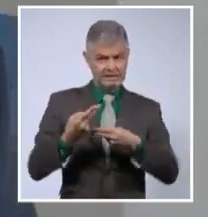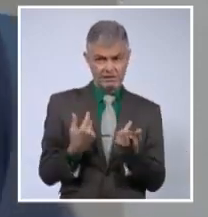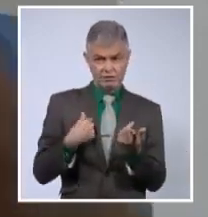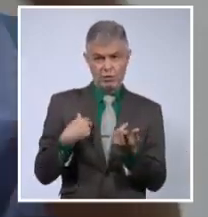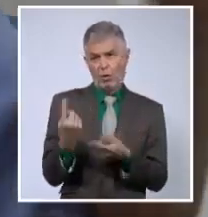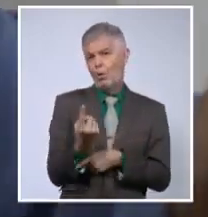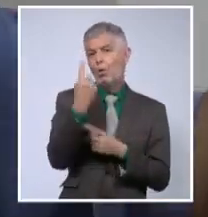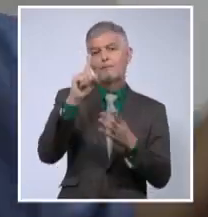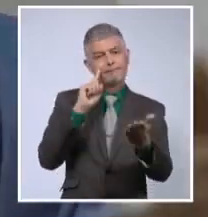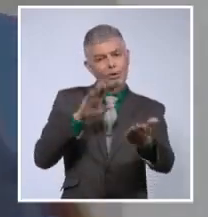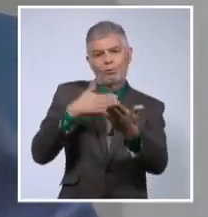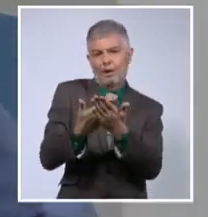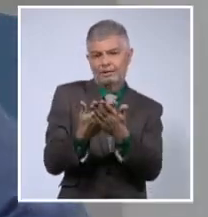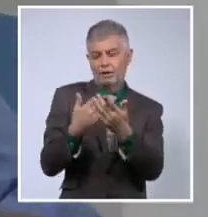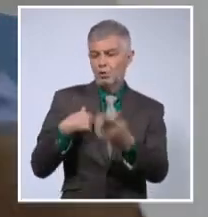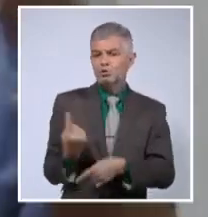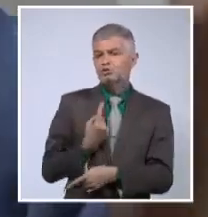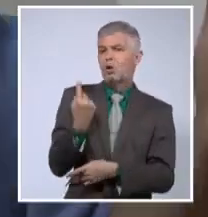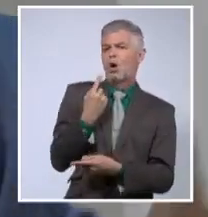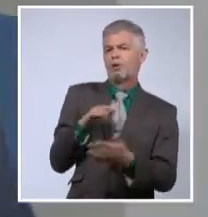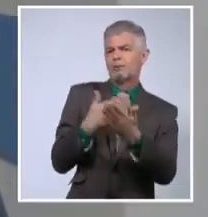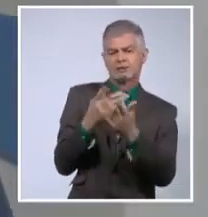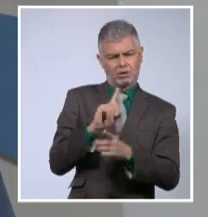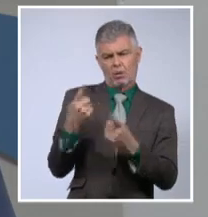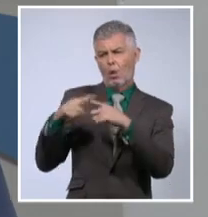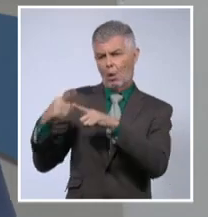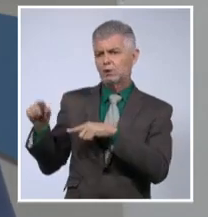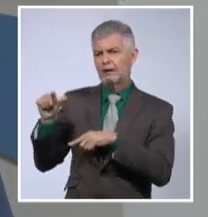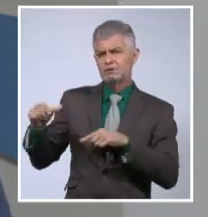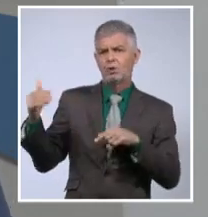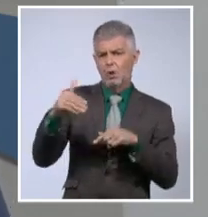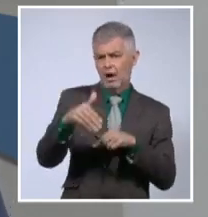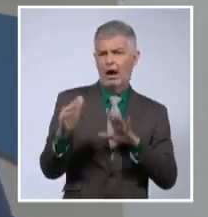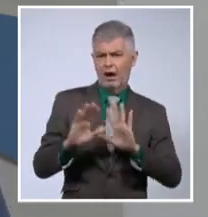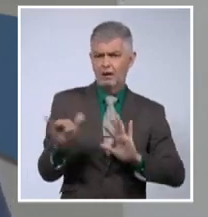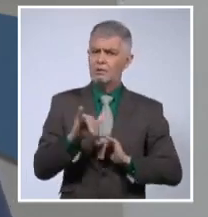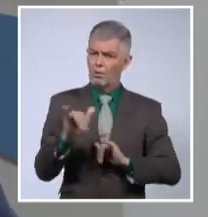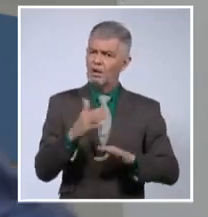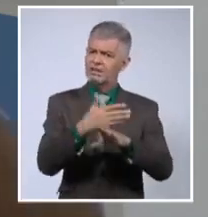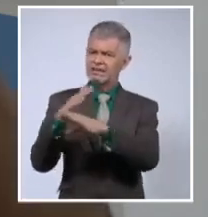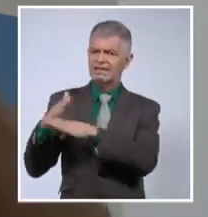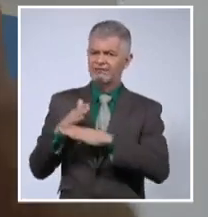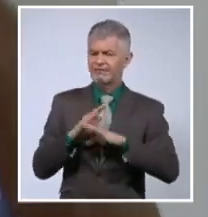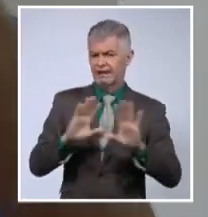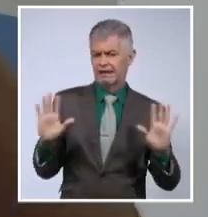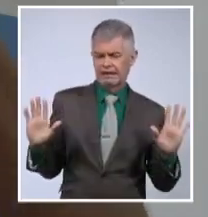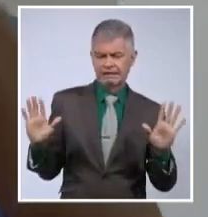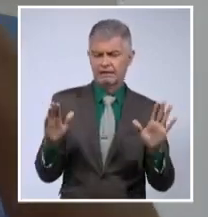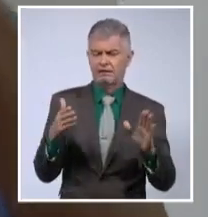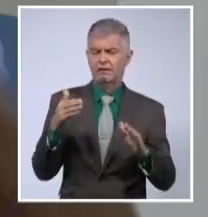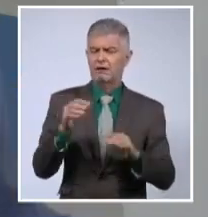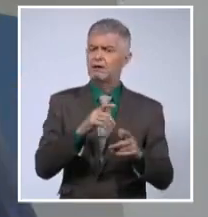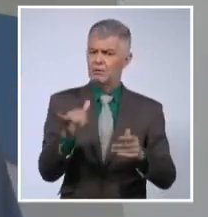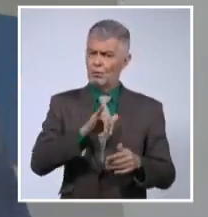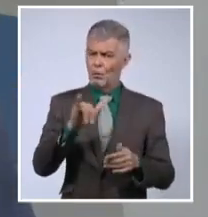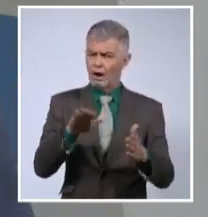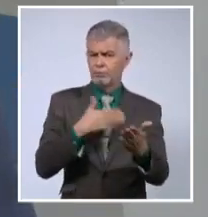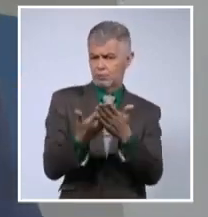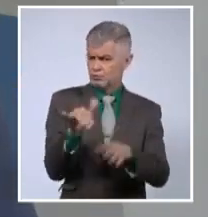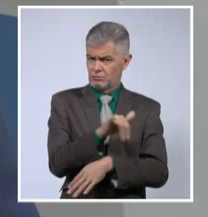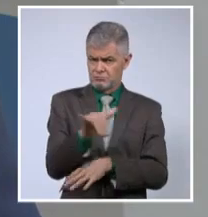hacerlo, lo dijeron otros participantes de procedencias muy diversas, para lograr, como dijo uno de